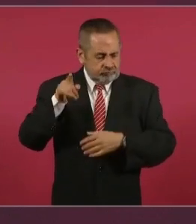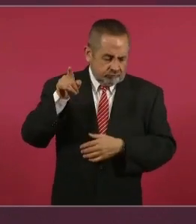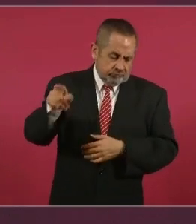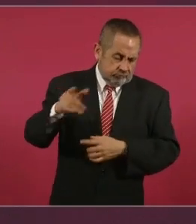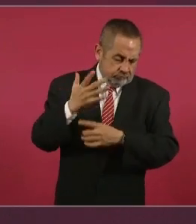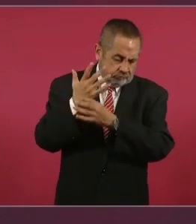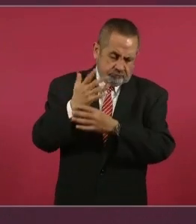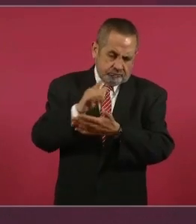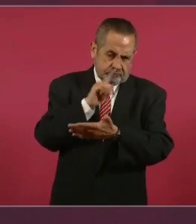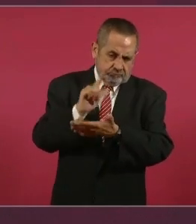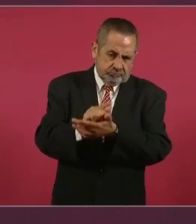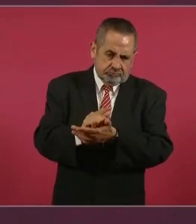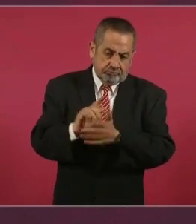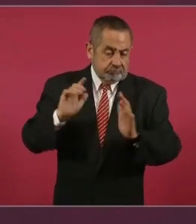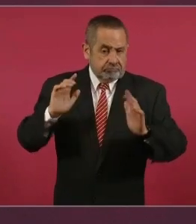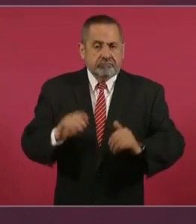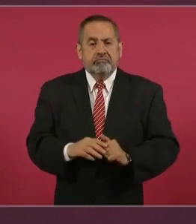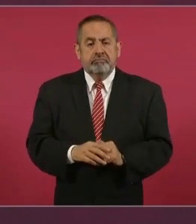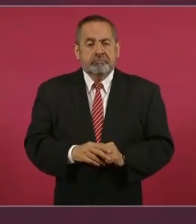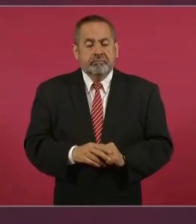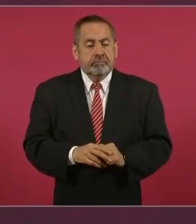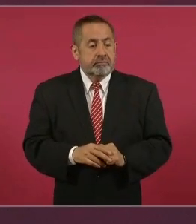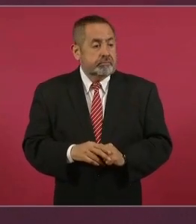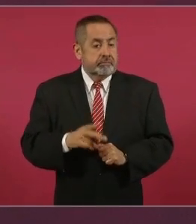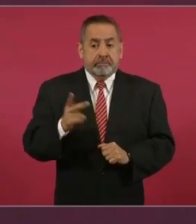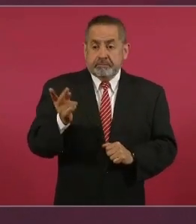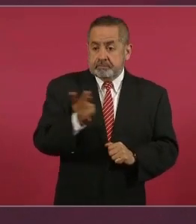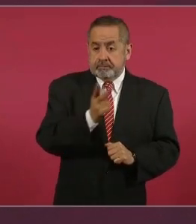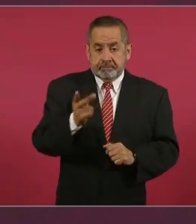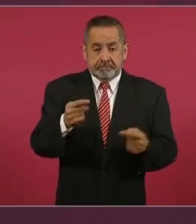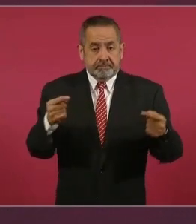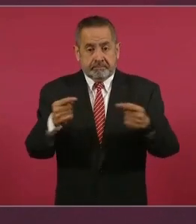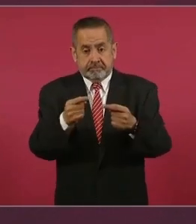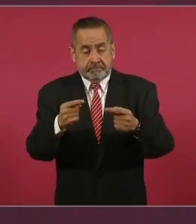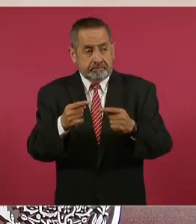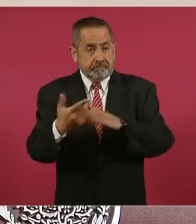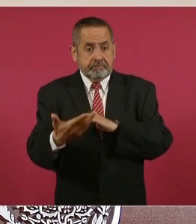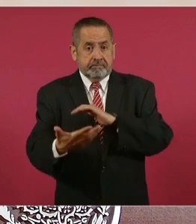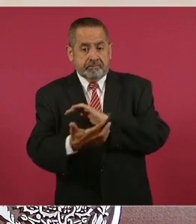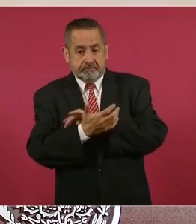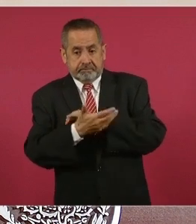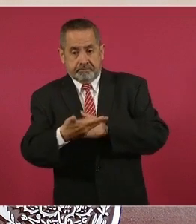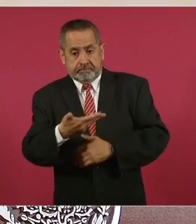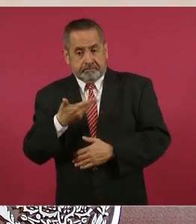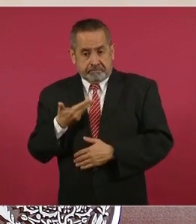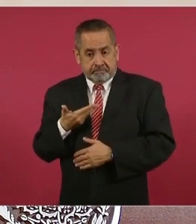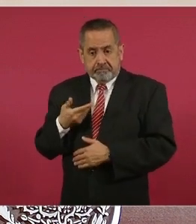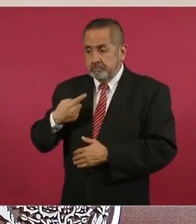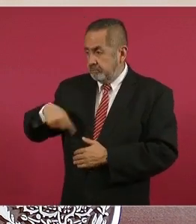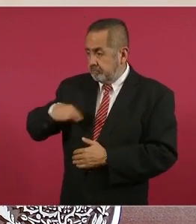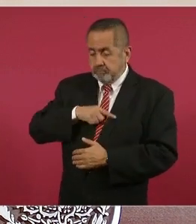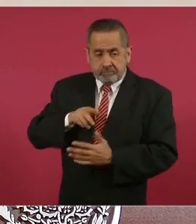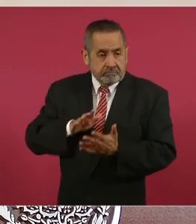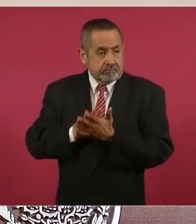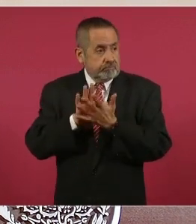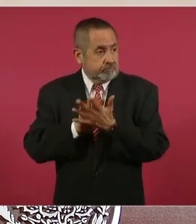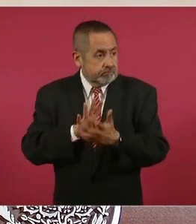Jurídicas. Y si las dos partes piden que participemos,